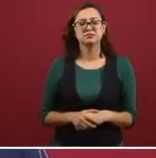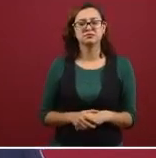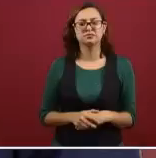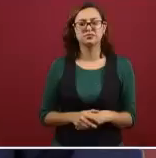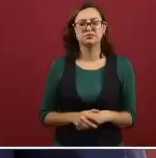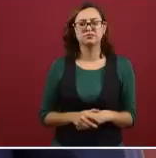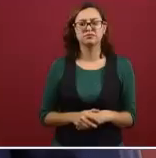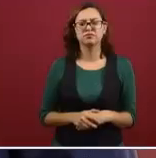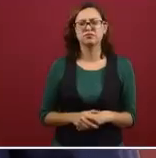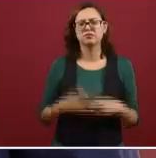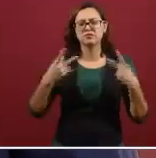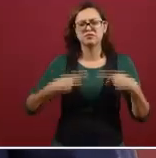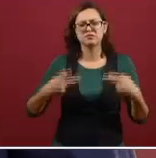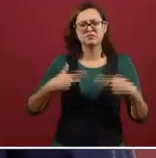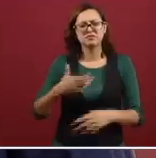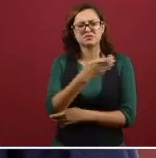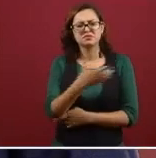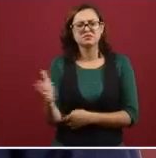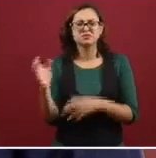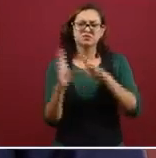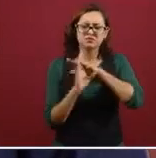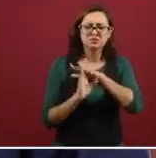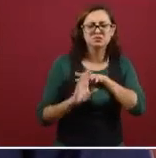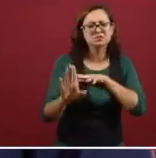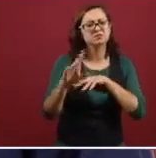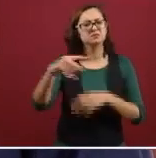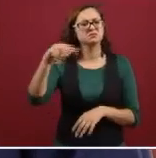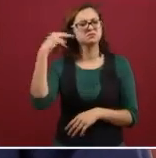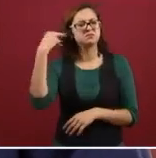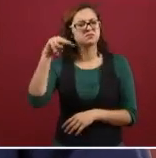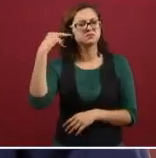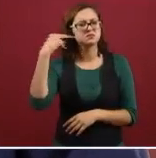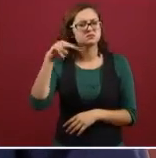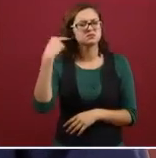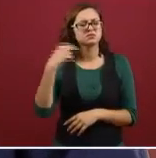un campesino migrante de Veracruz,